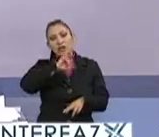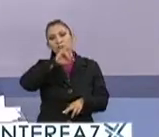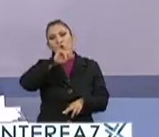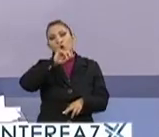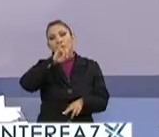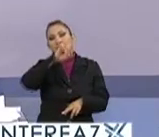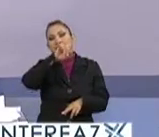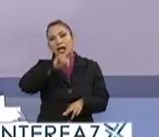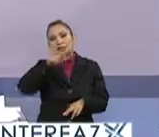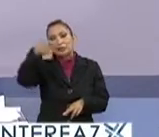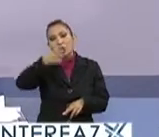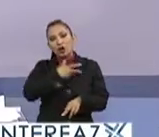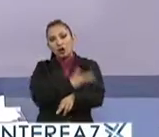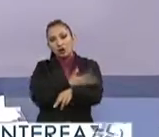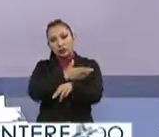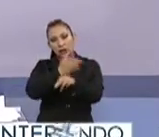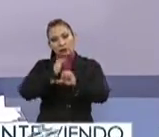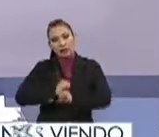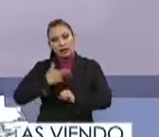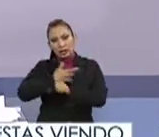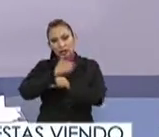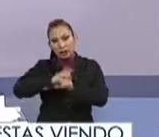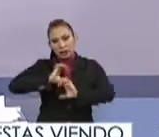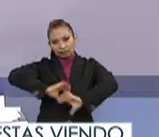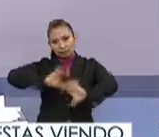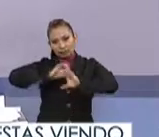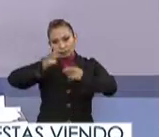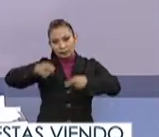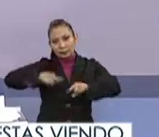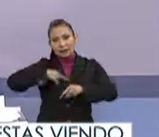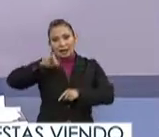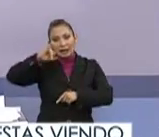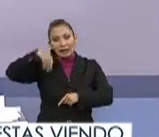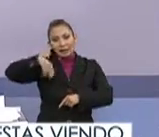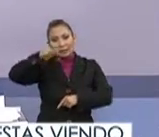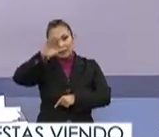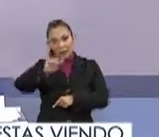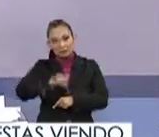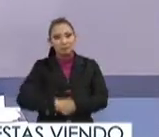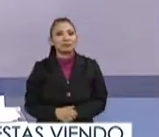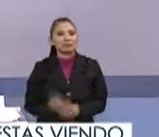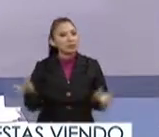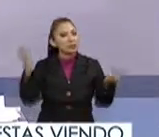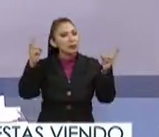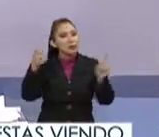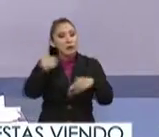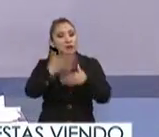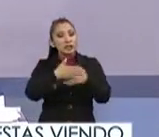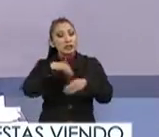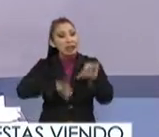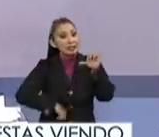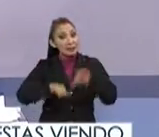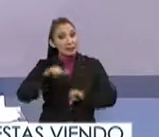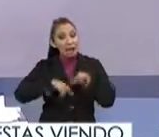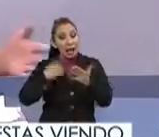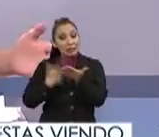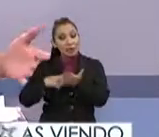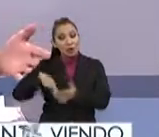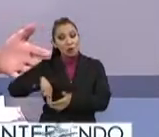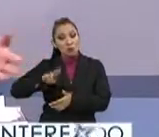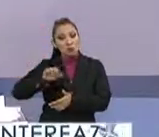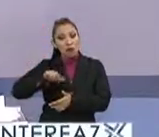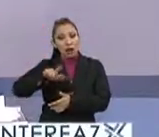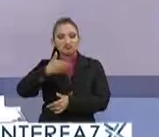Julio Díaz Infante, el Coordinador Nacional de Música y Ópera del Instituto Nacional de Bellas Artes, sobre los conciertos que hacen en el Munal, ya de